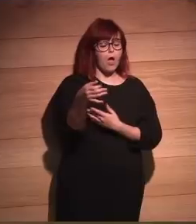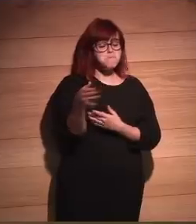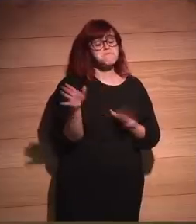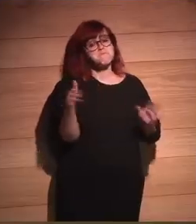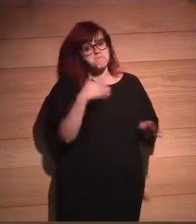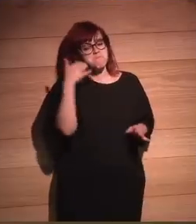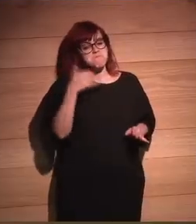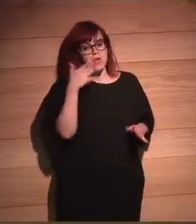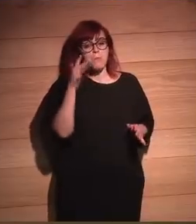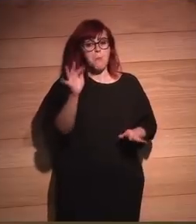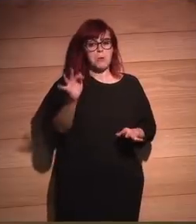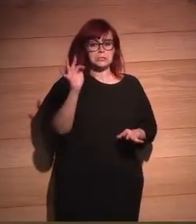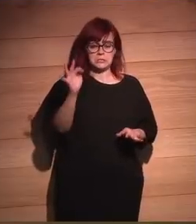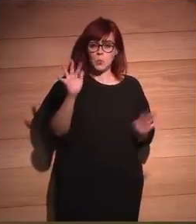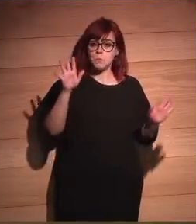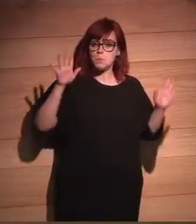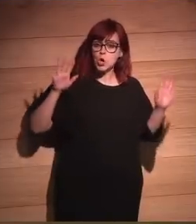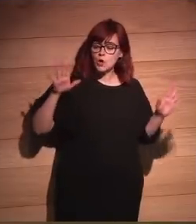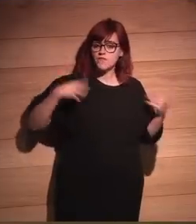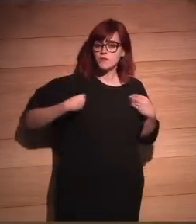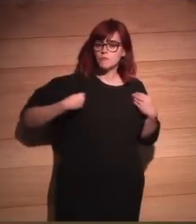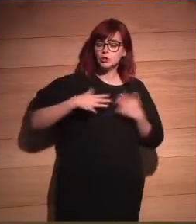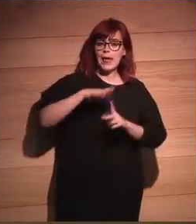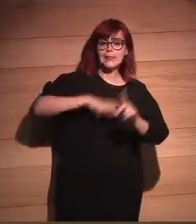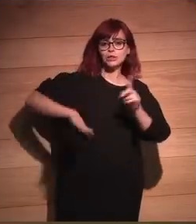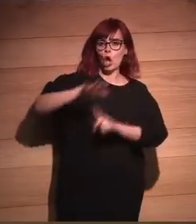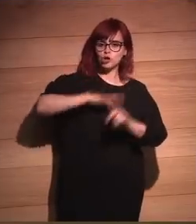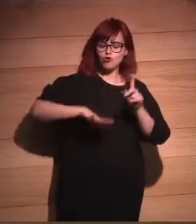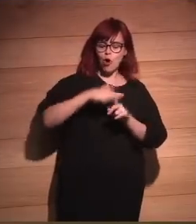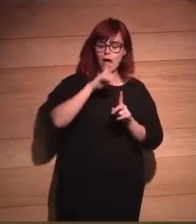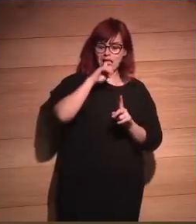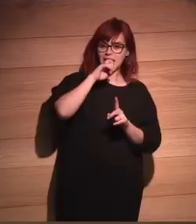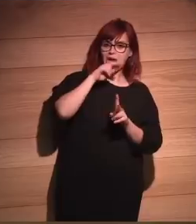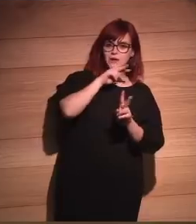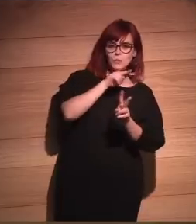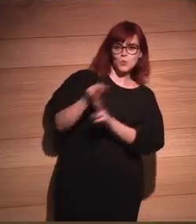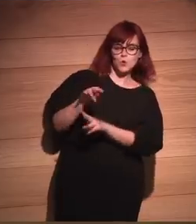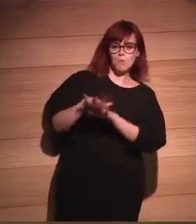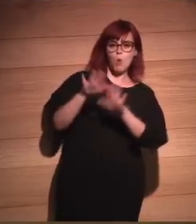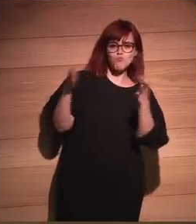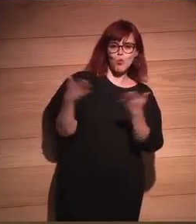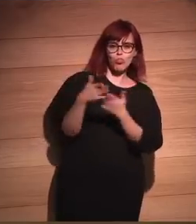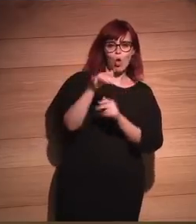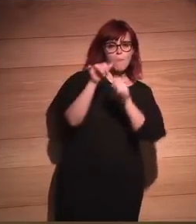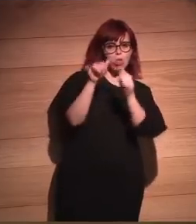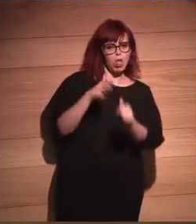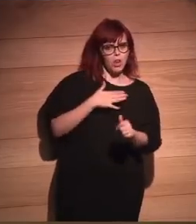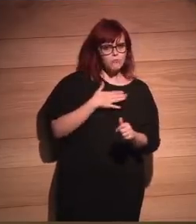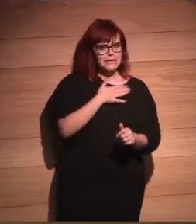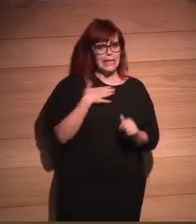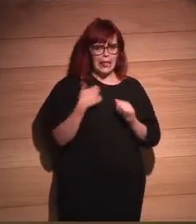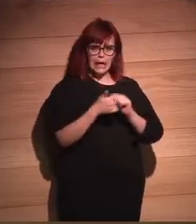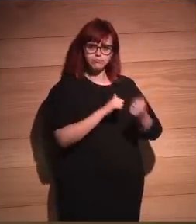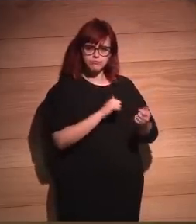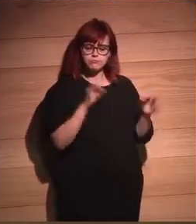alentador. Y es alentador porque vivimos en un entorno que es admirado por otras regiones del mundo